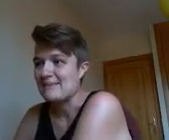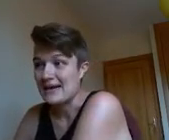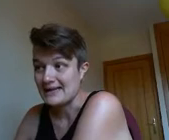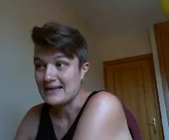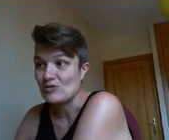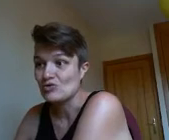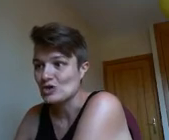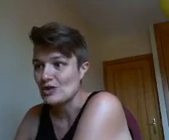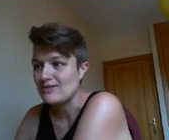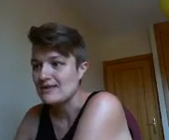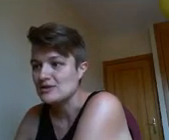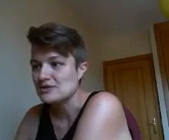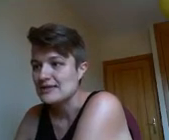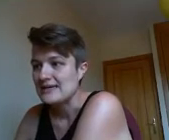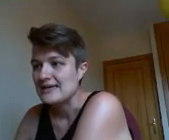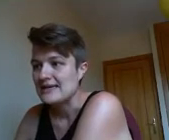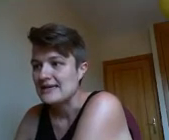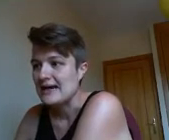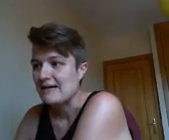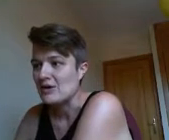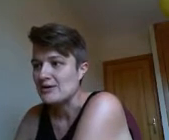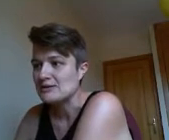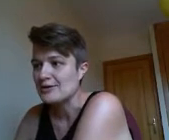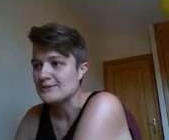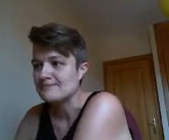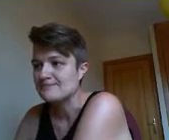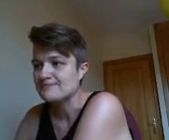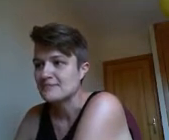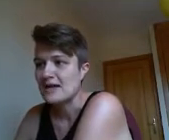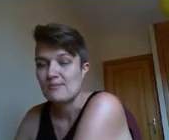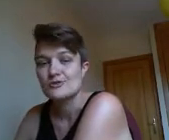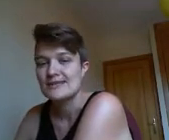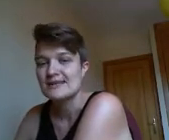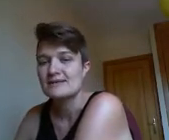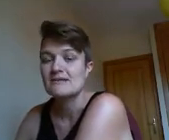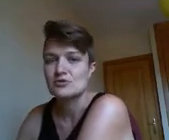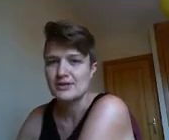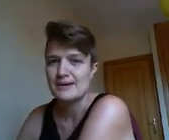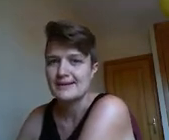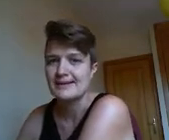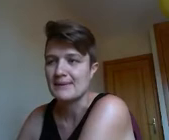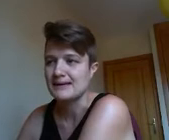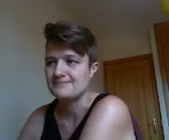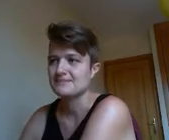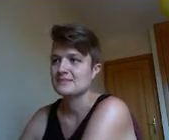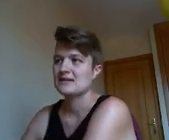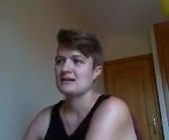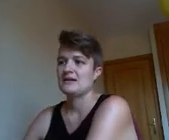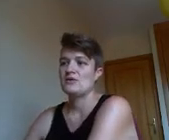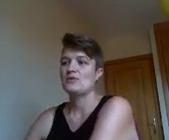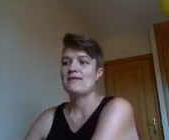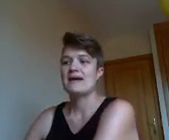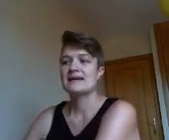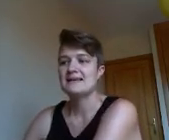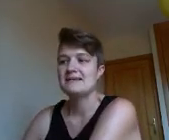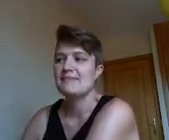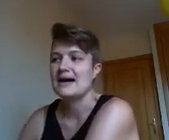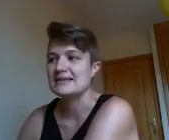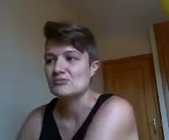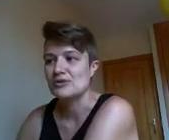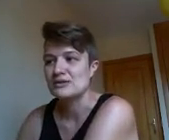a la página del concurso de vídeos y abajo del todo pulsáis en el botón de participa. Una vez